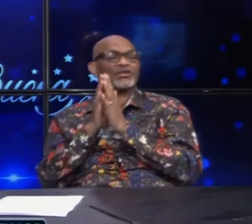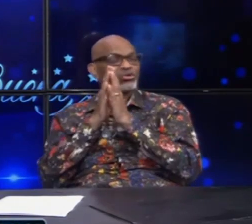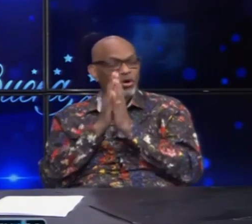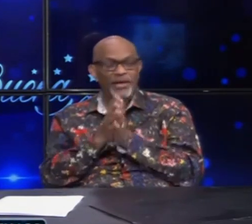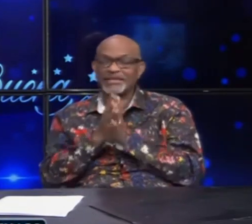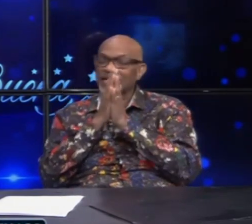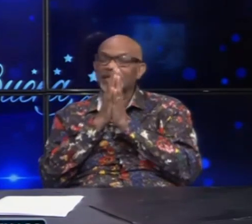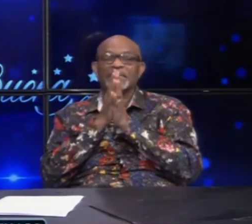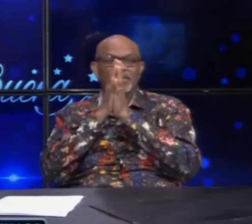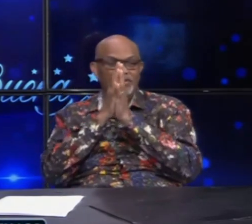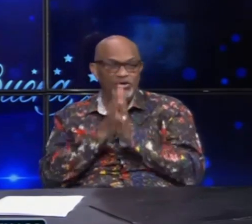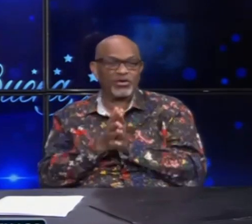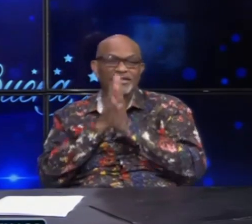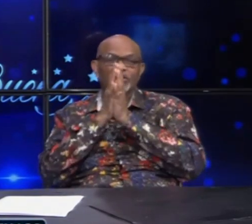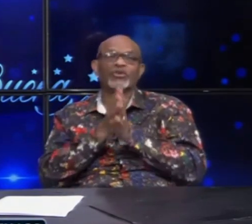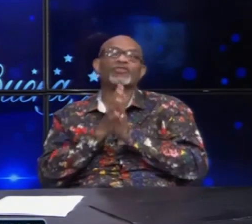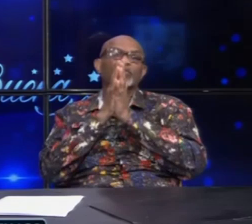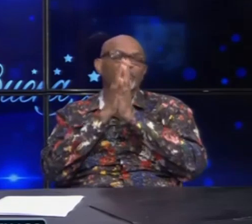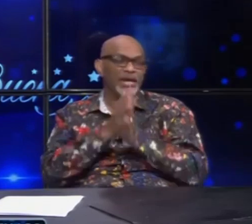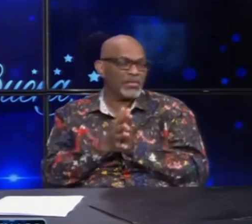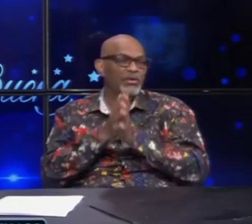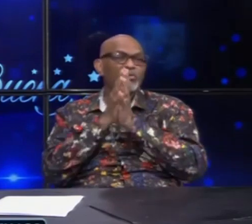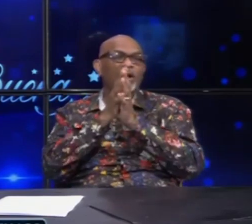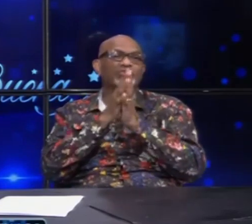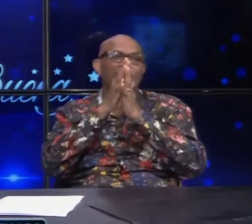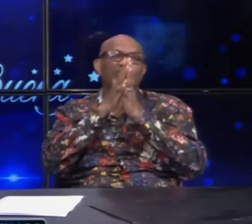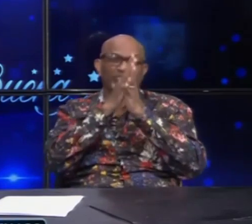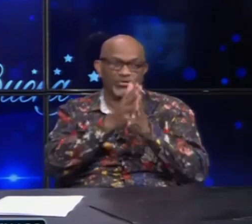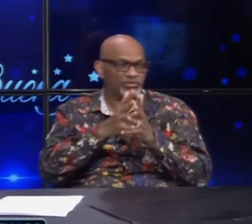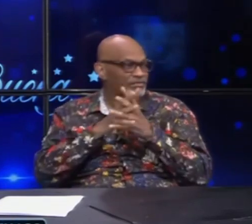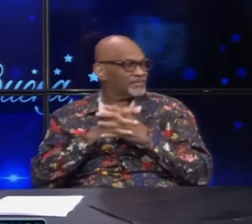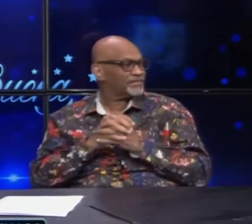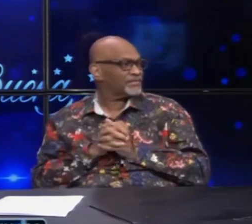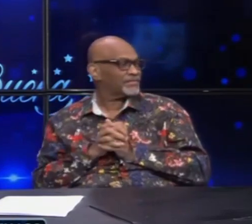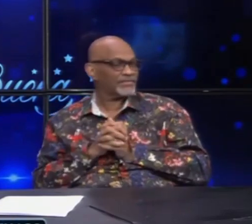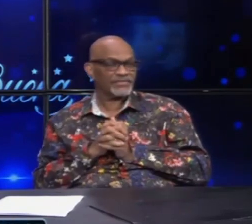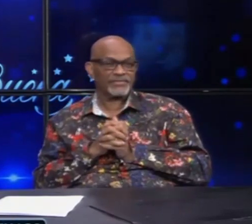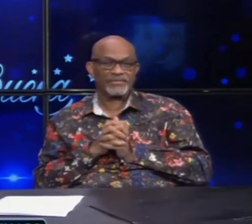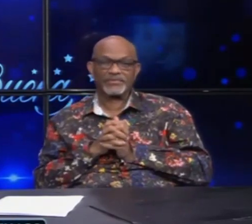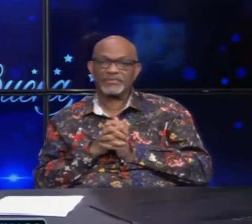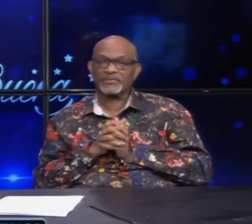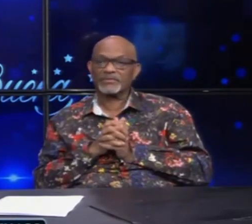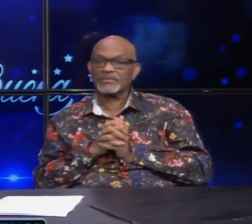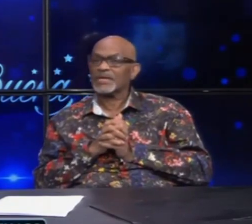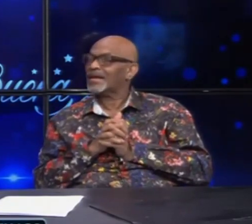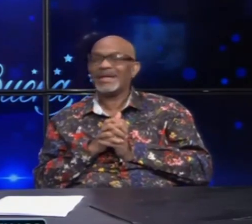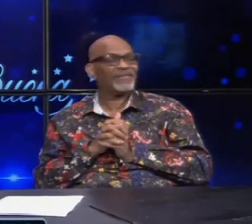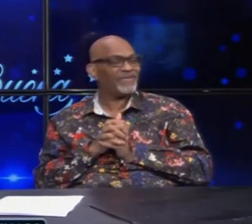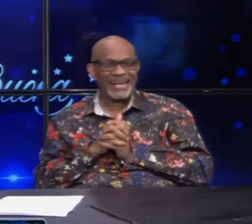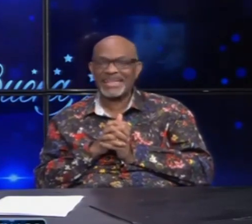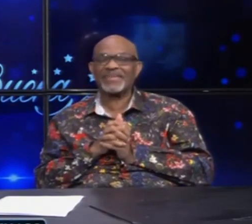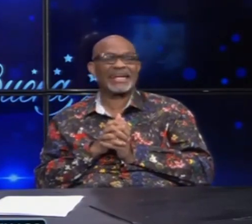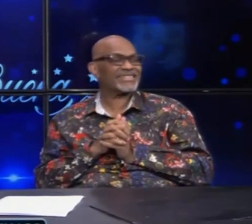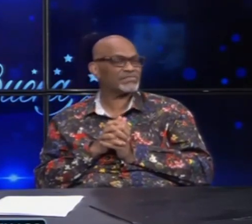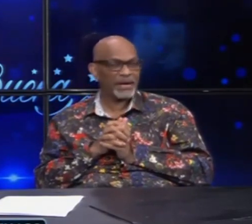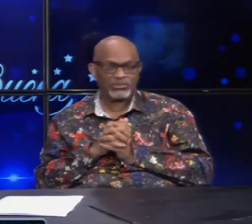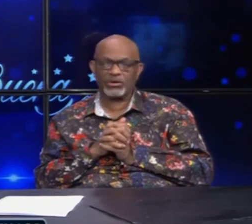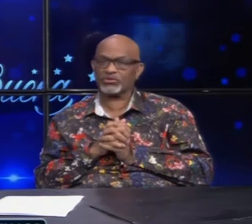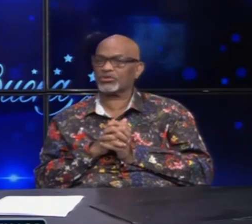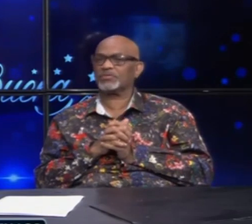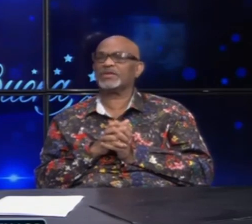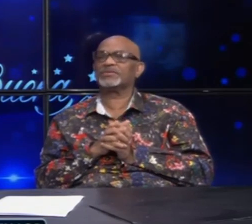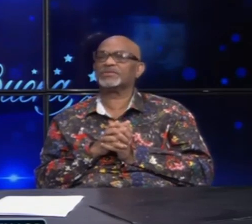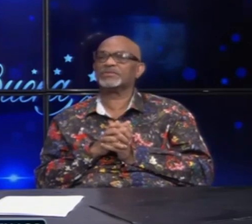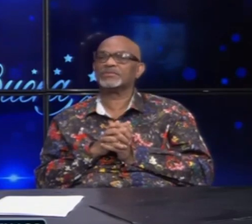todas esas prevenciones y todos esos problemas lo hemos causado a los fondos por la falta de conciencia de respeto